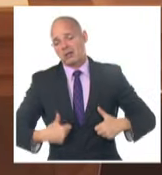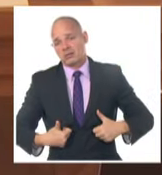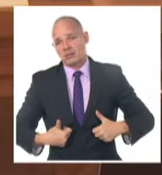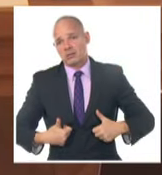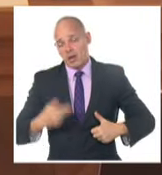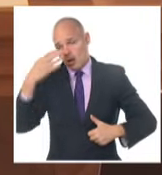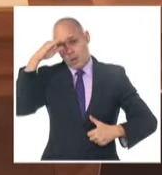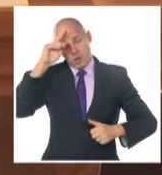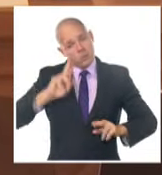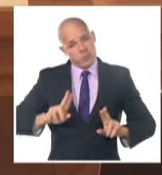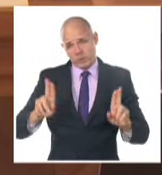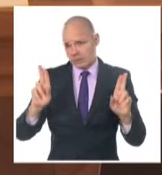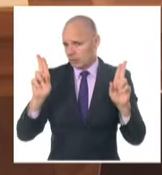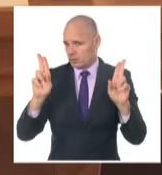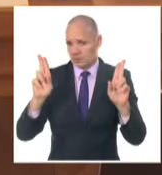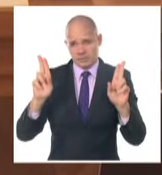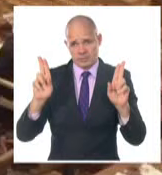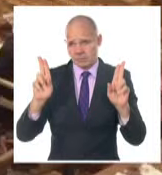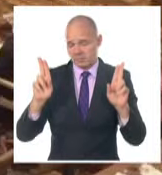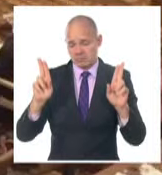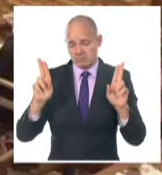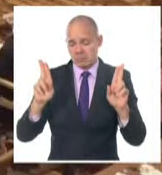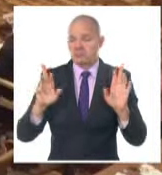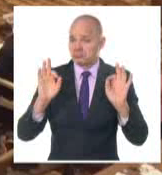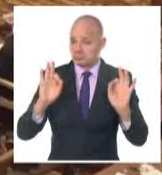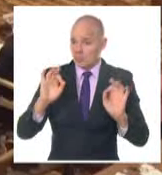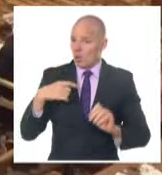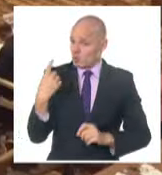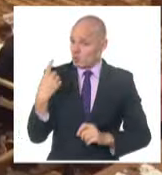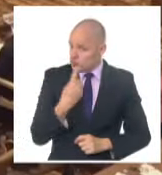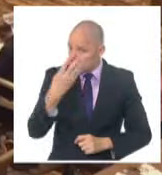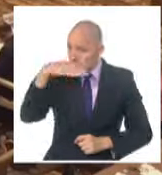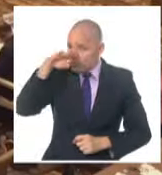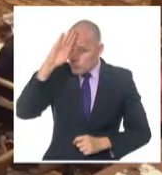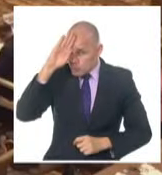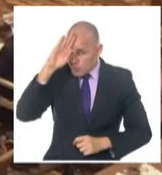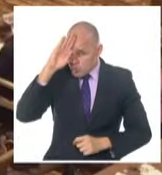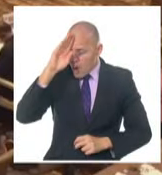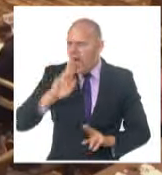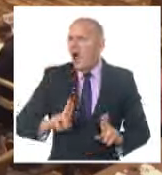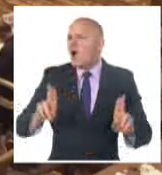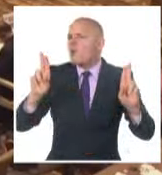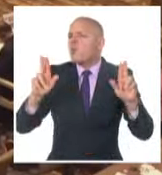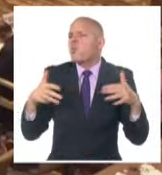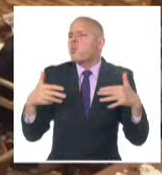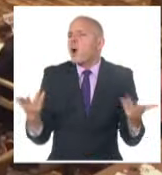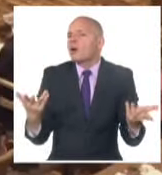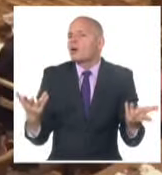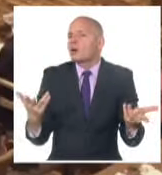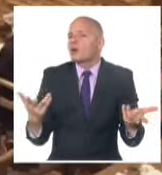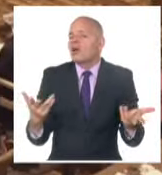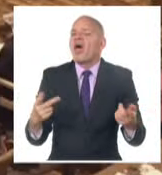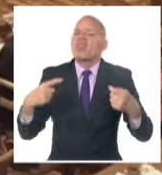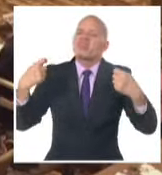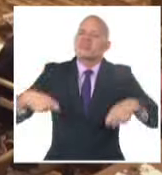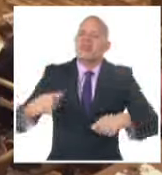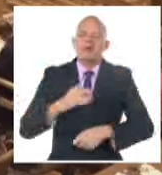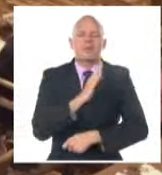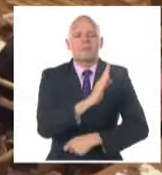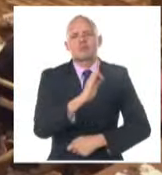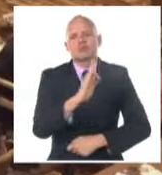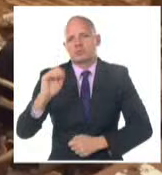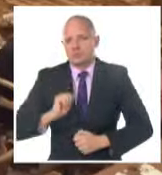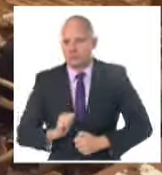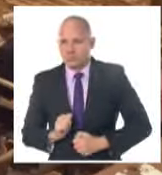Cuba reitera su apoyo al derecho de la autodeterminación del pueblo